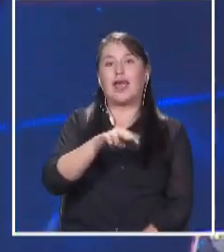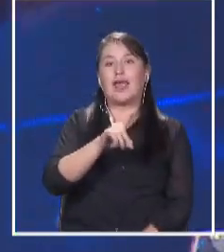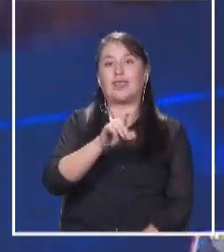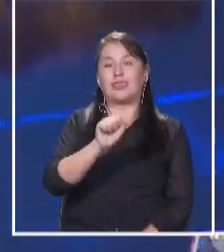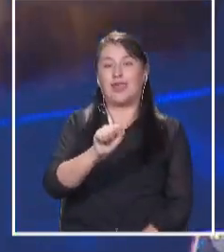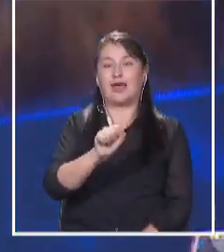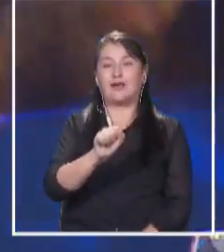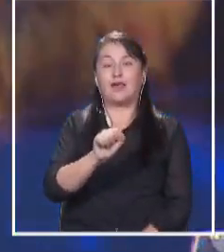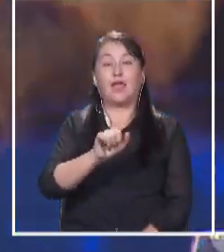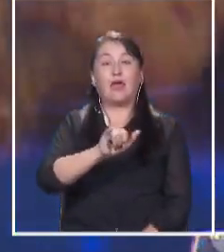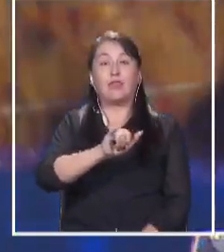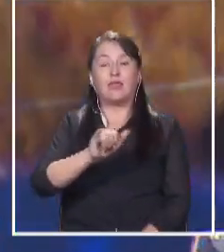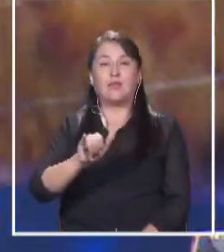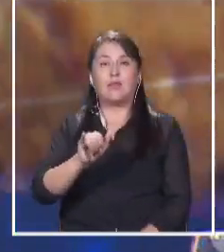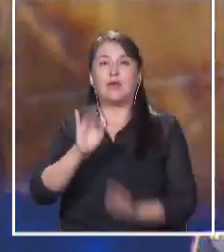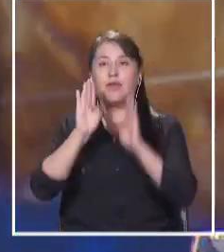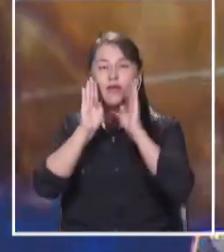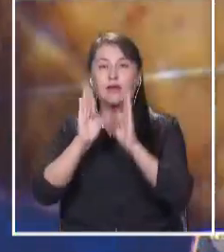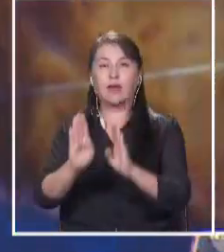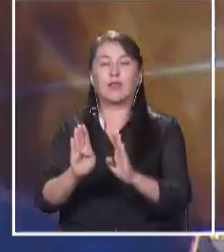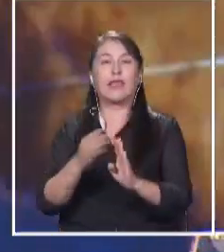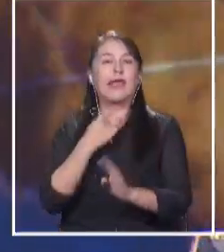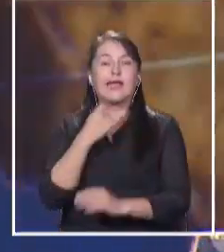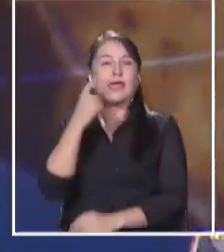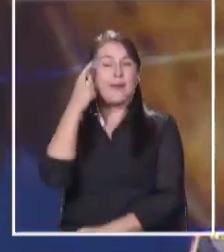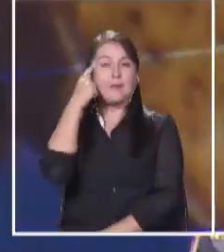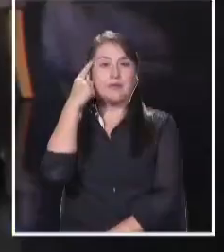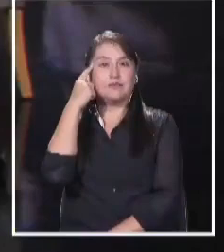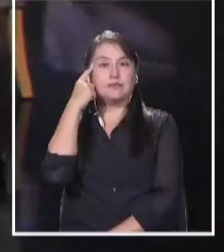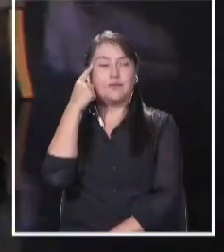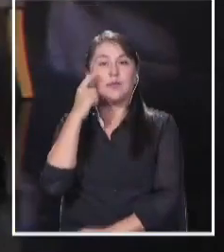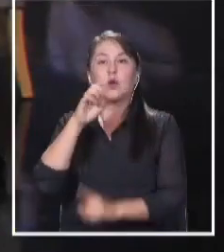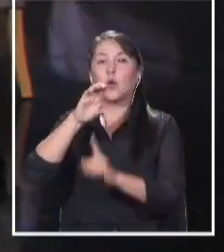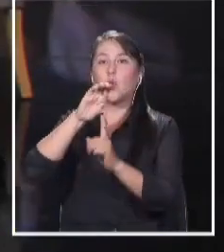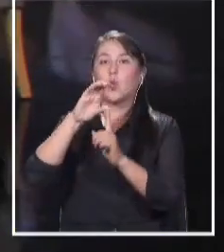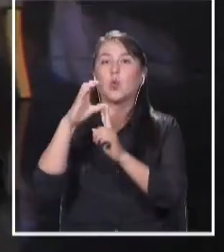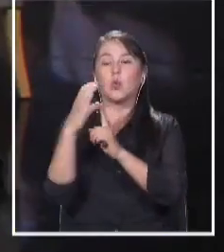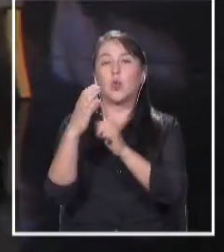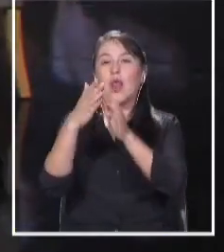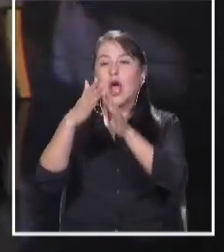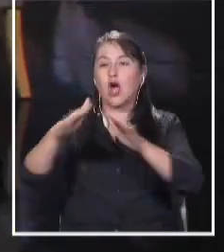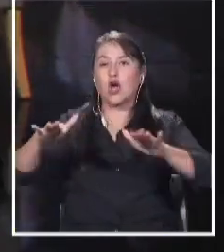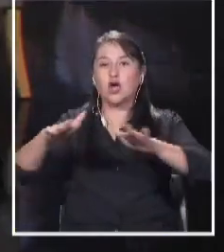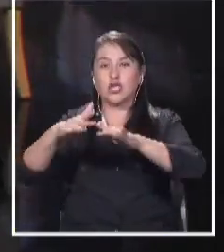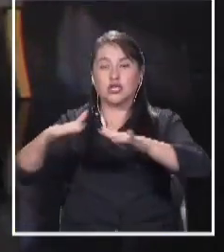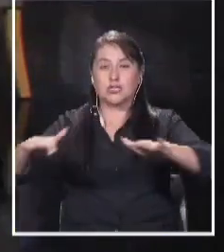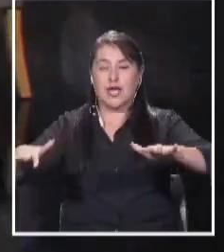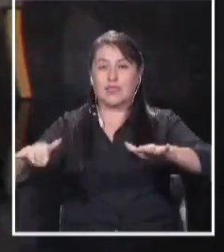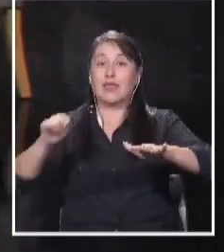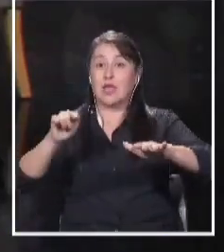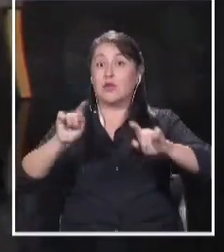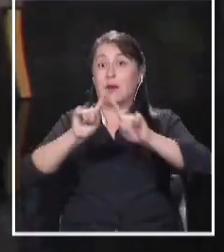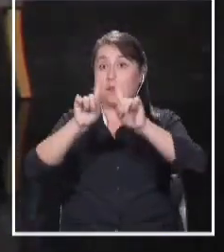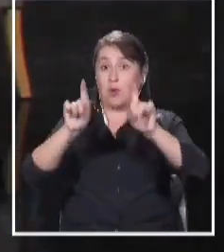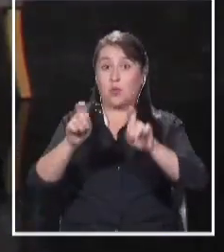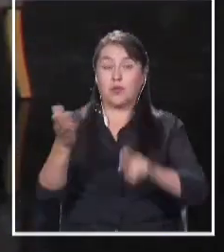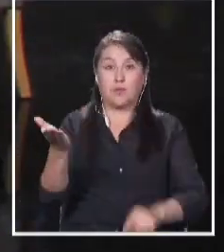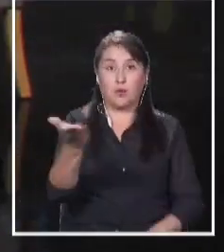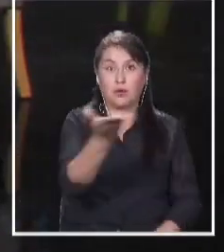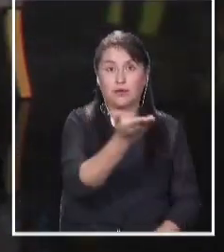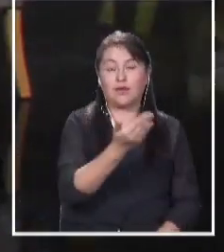habernos escuchado, ¿qué pensamos cuando hablamos de cultura oceánica? Y esta es una pregunta que les voy a hacer a ustedes también, ¿no?